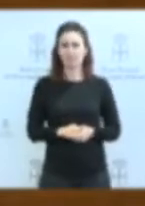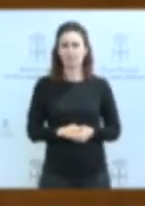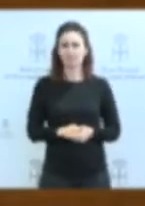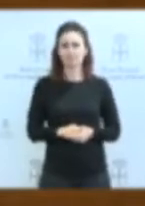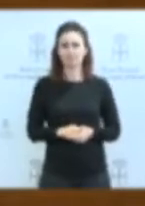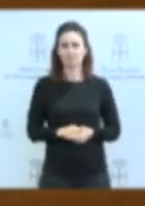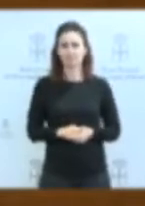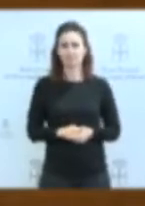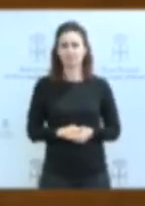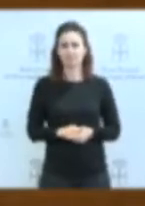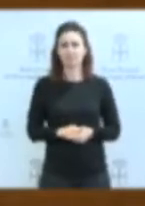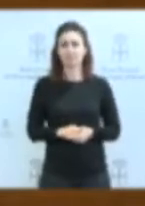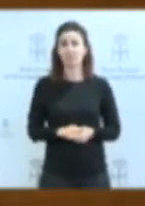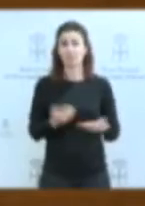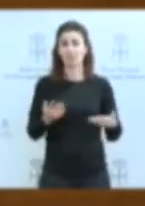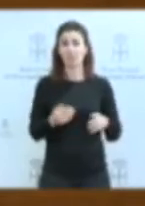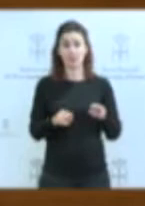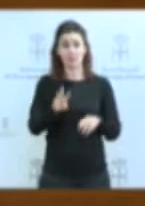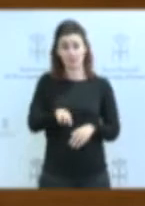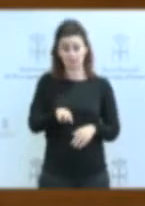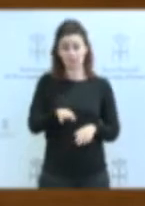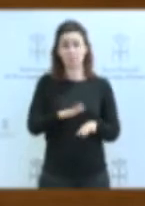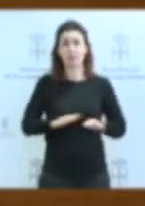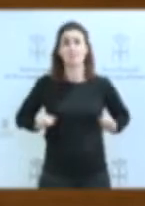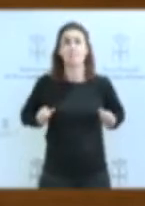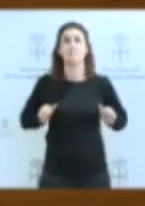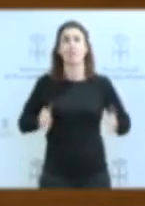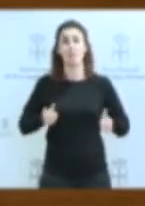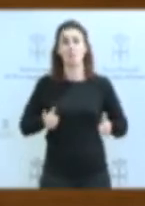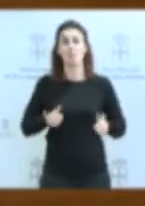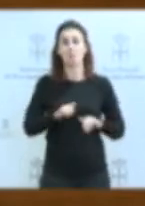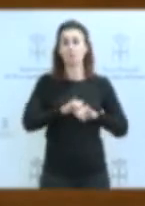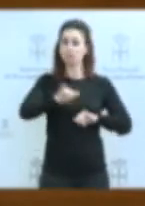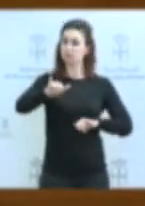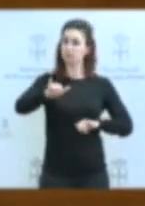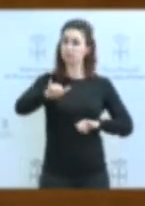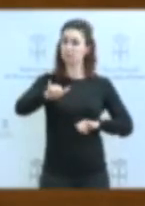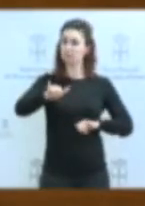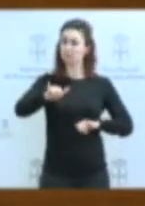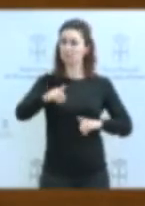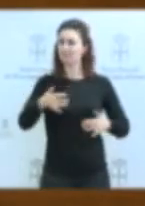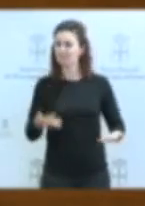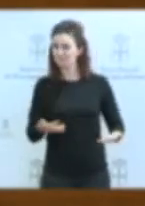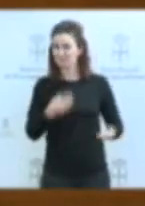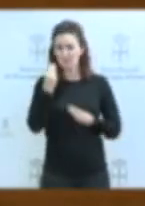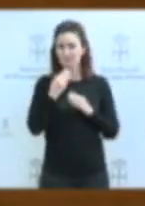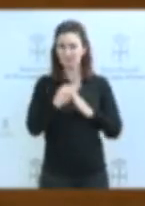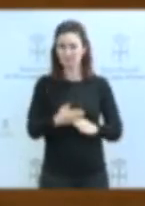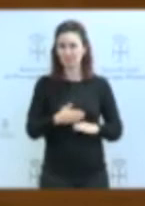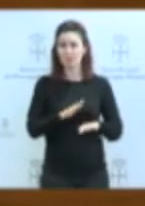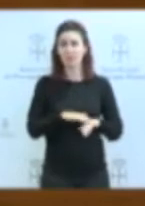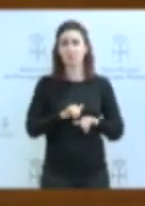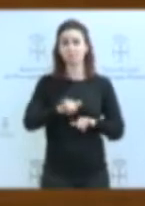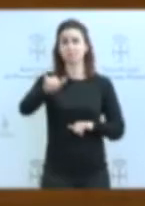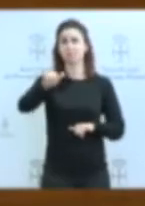empezar a que una línea empiece a operar. ¿A usted le parece que eso es suficiente para que una línea pueda ponerse en marcha? ¿No le